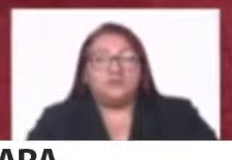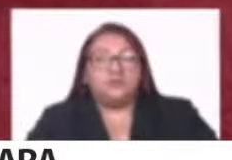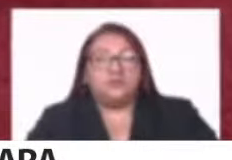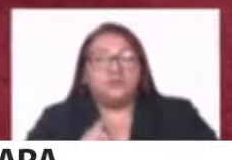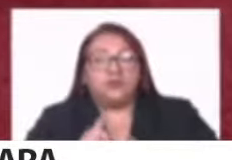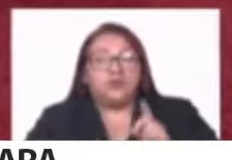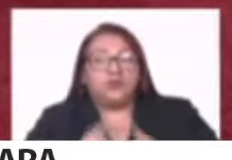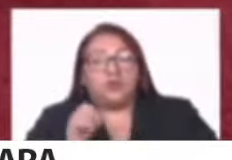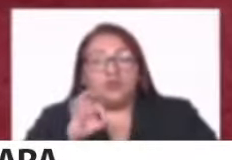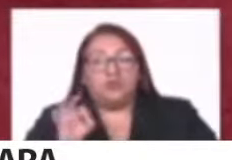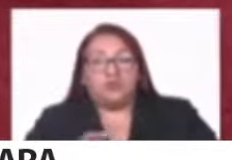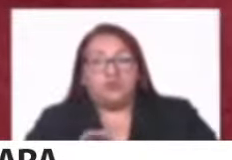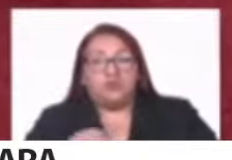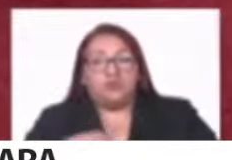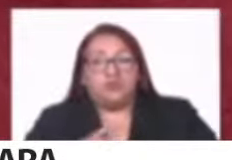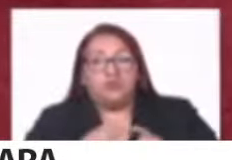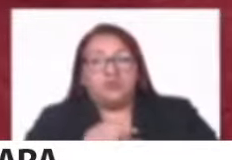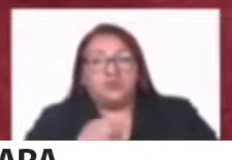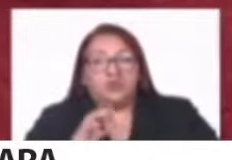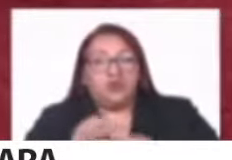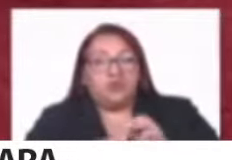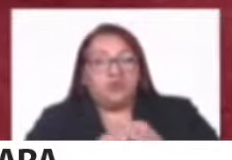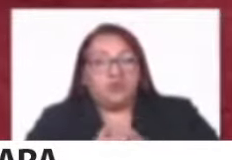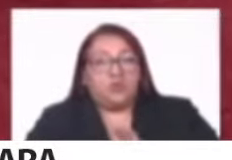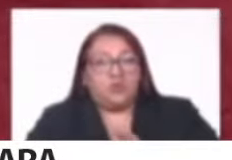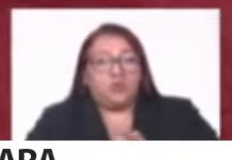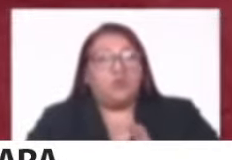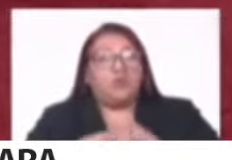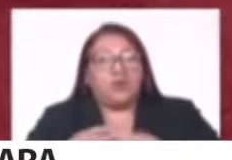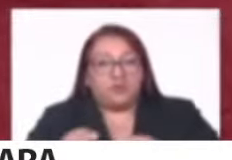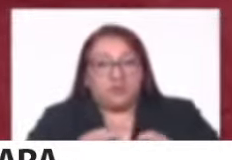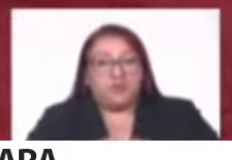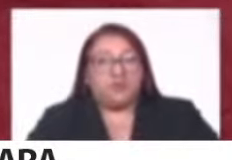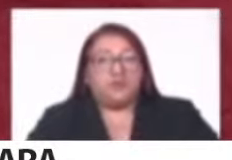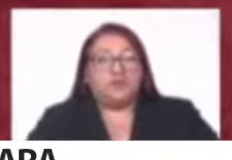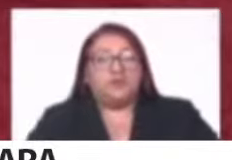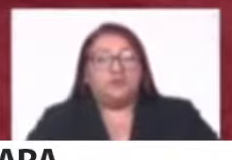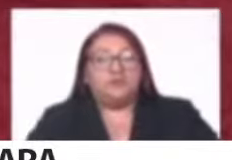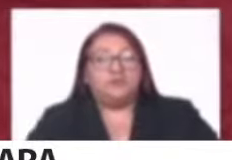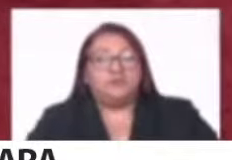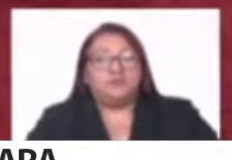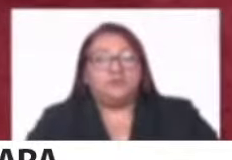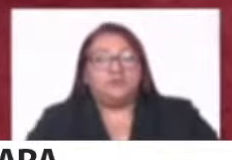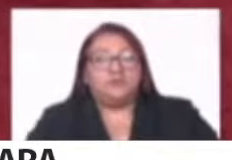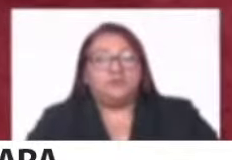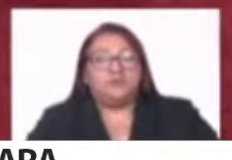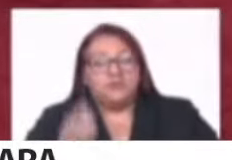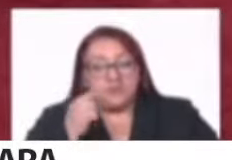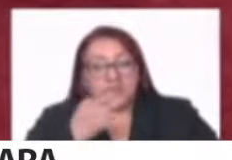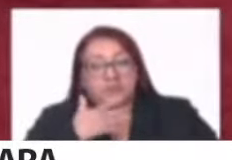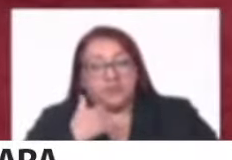algunas cifras que seguramente el señor ministro de Economía posteriormente va a explicar y detallar. Para mejorar el acceso al